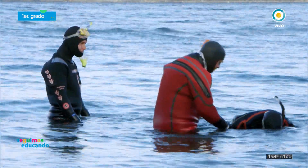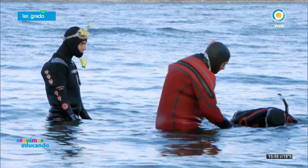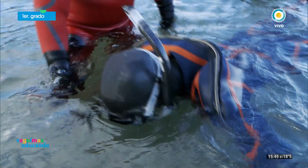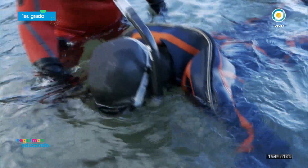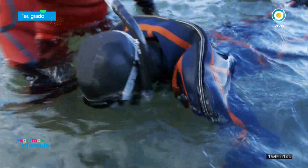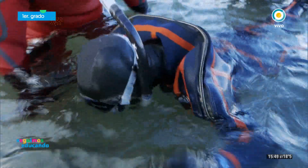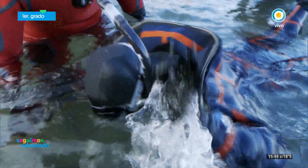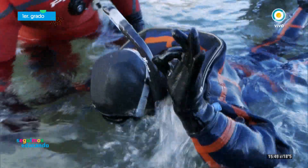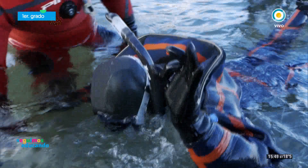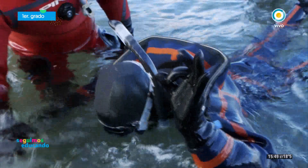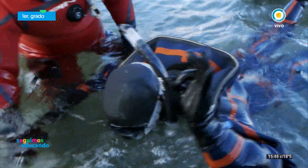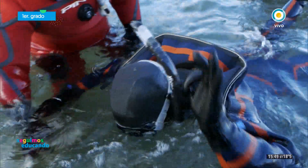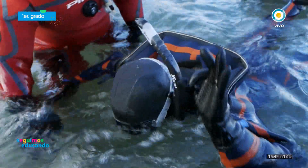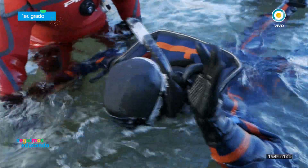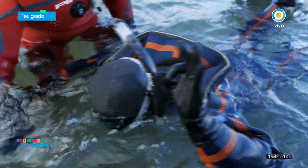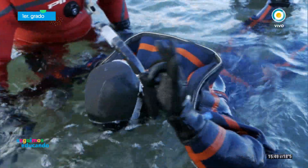¿Estás OK?